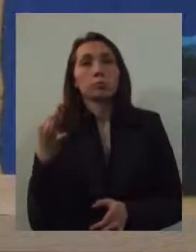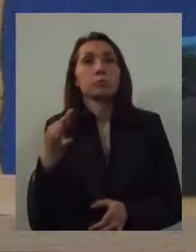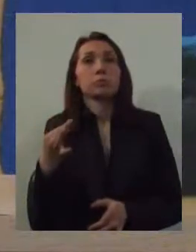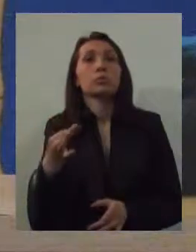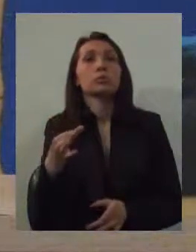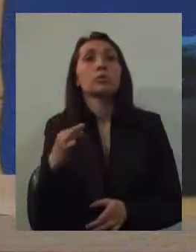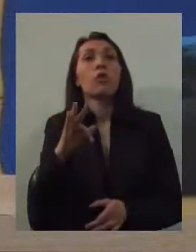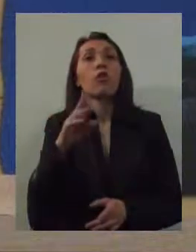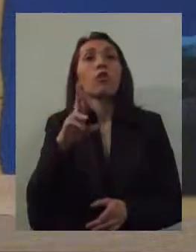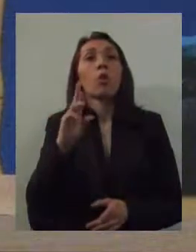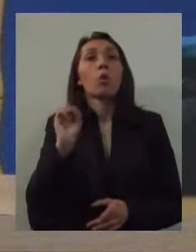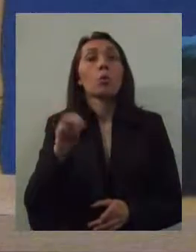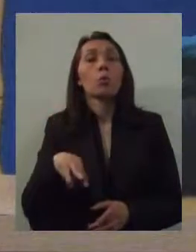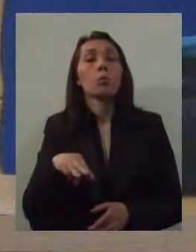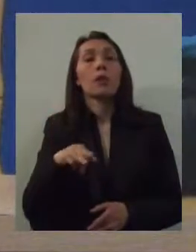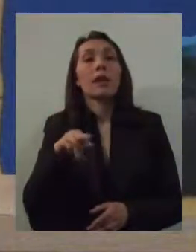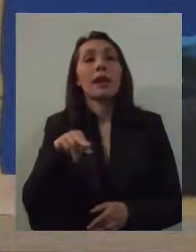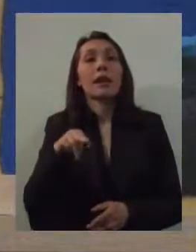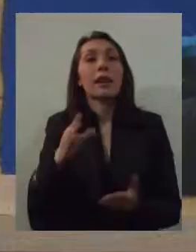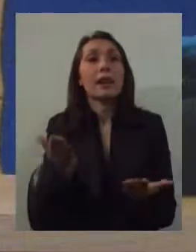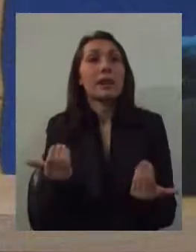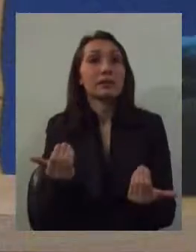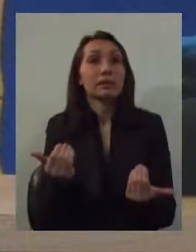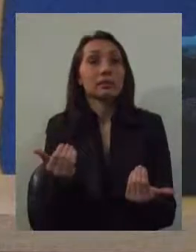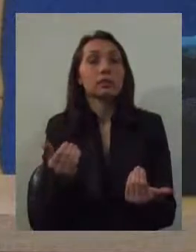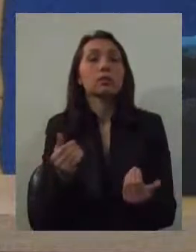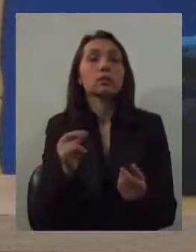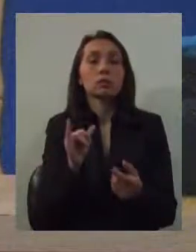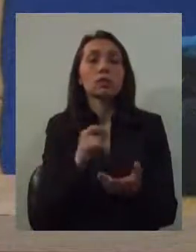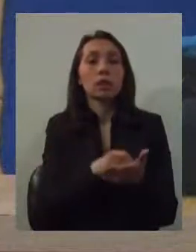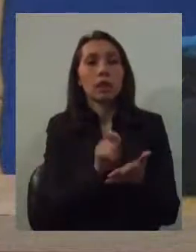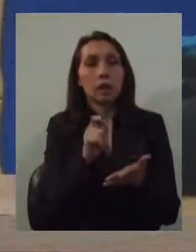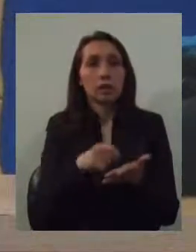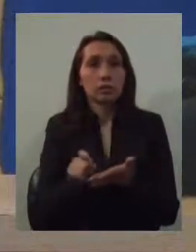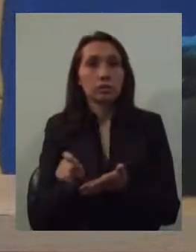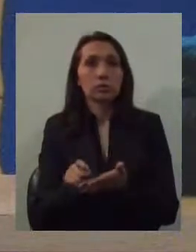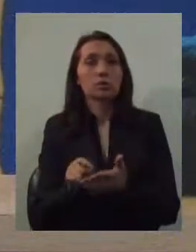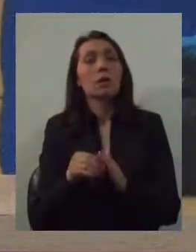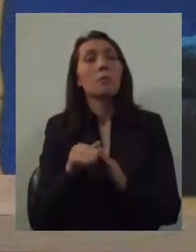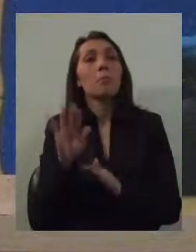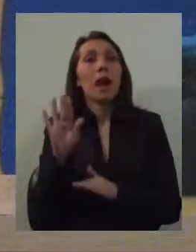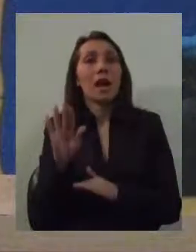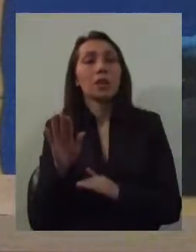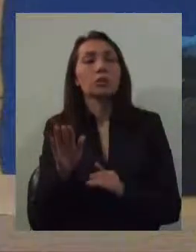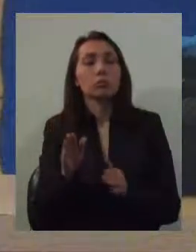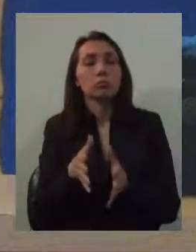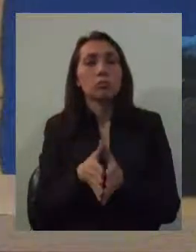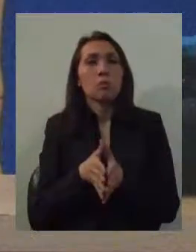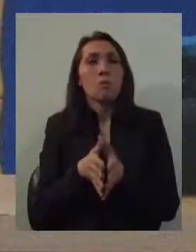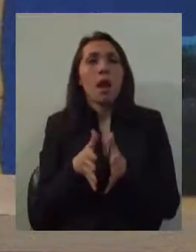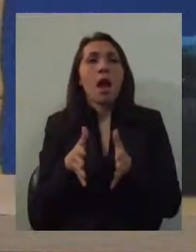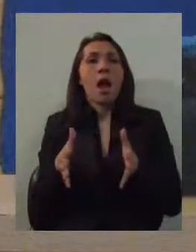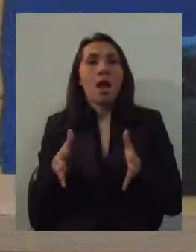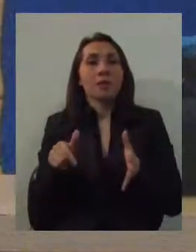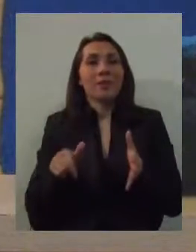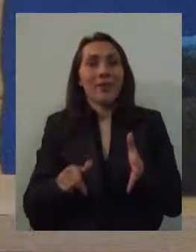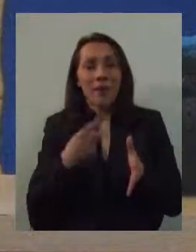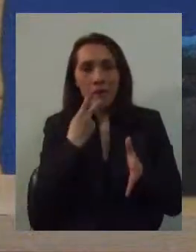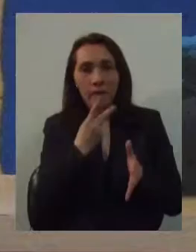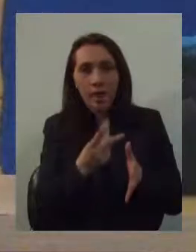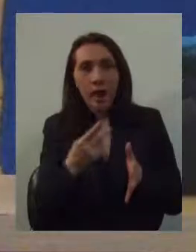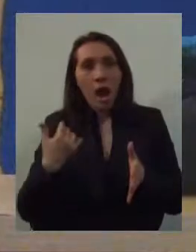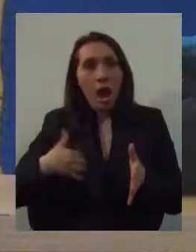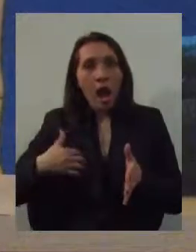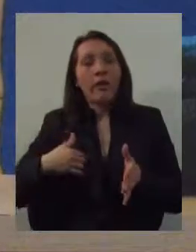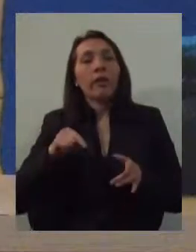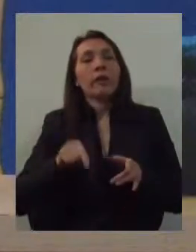forum necessitatis o foro de necesidad, la estaría reconociendo. O sea, hay una mayor amplitud hoy en